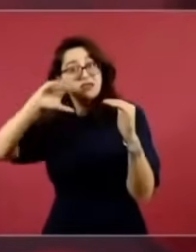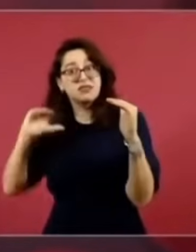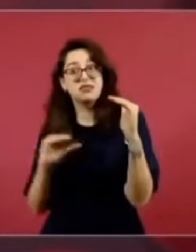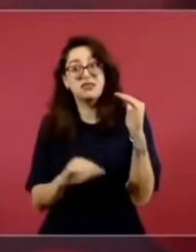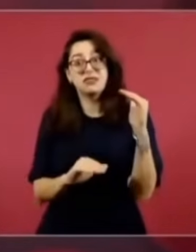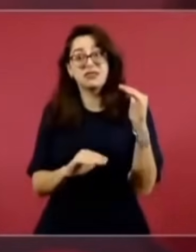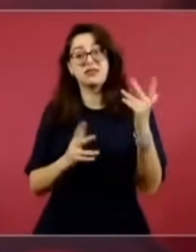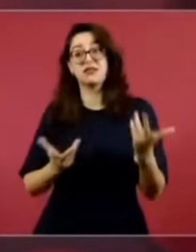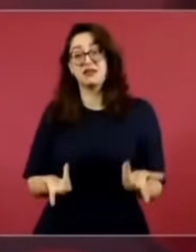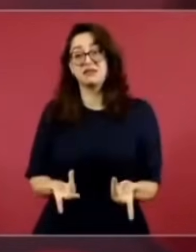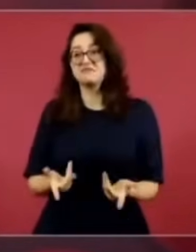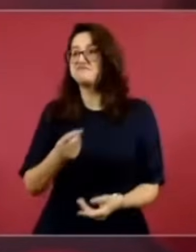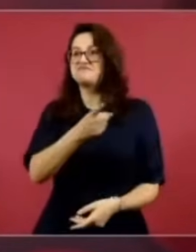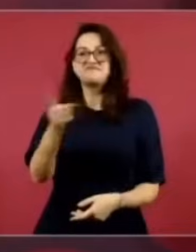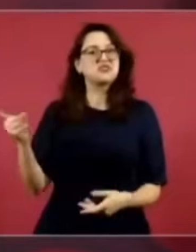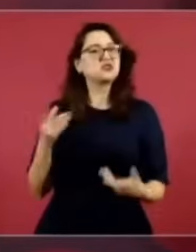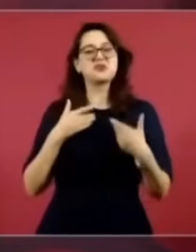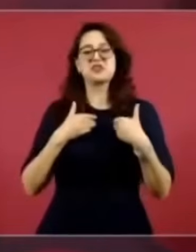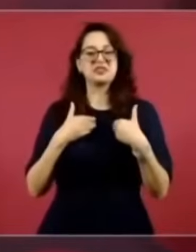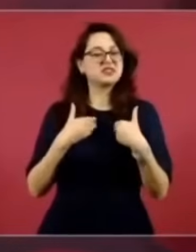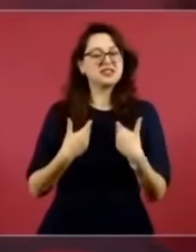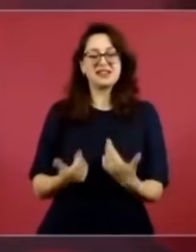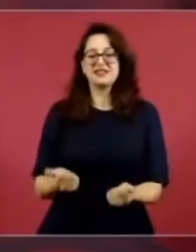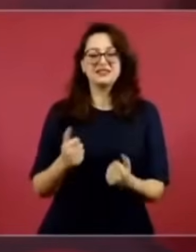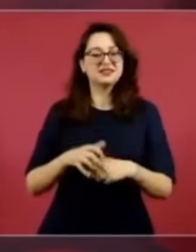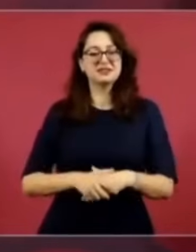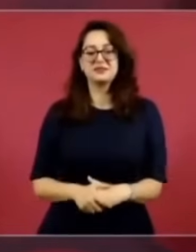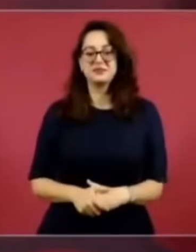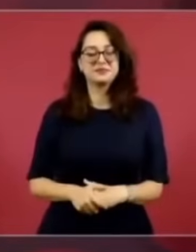y que no puede haber